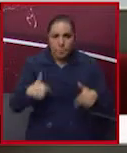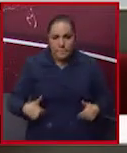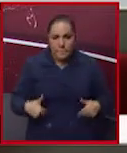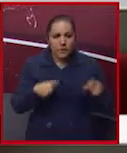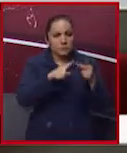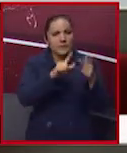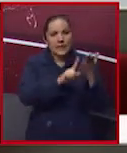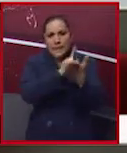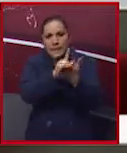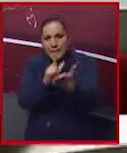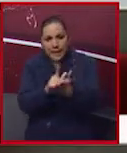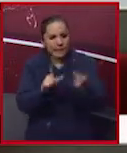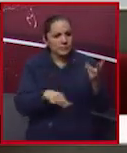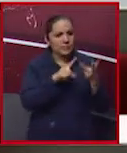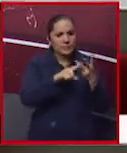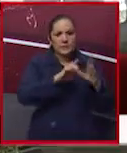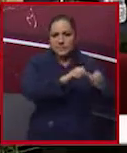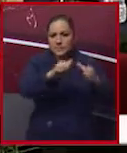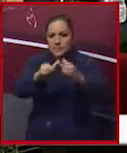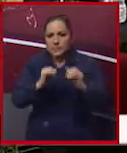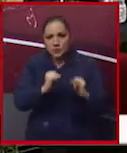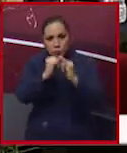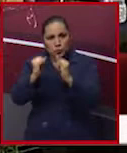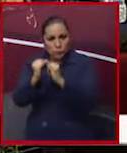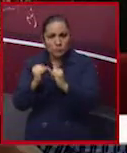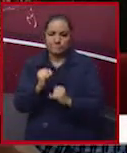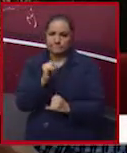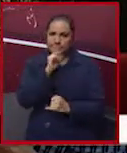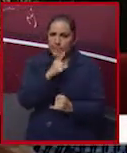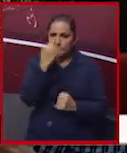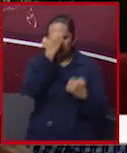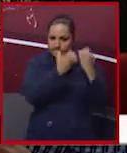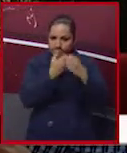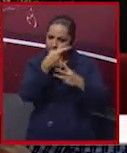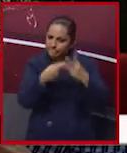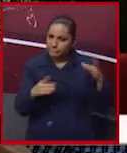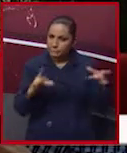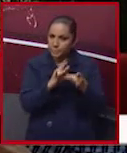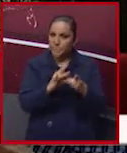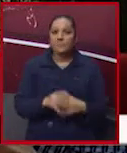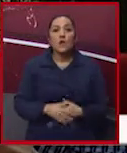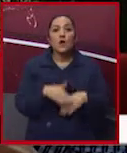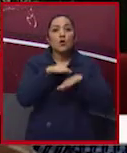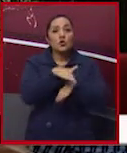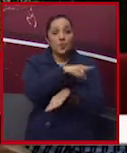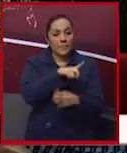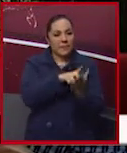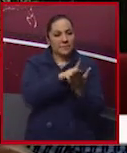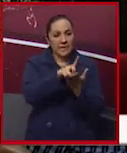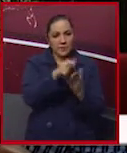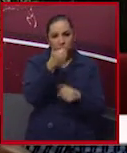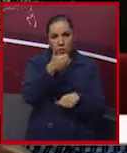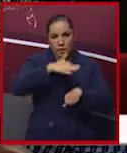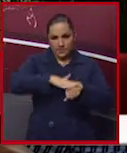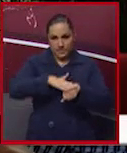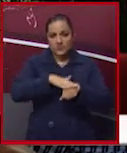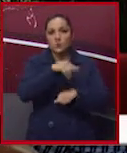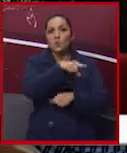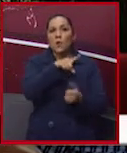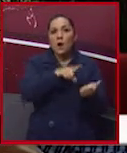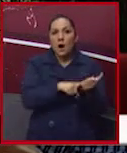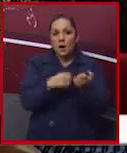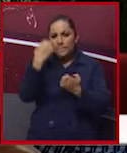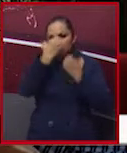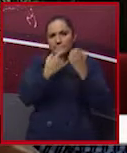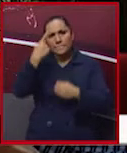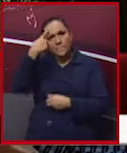Derecho, instituciones. Al explicar que el derecho administrativo está ligado a la expansión de burocracias